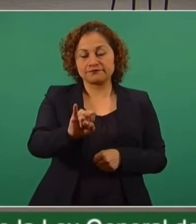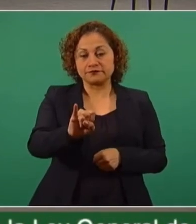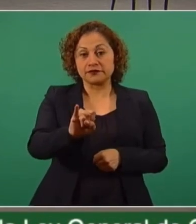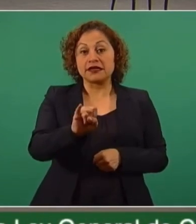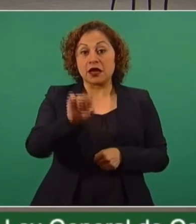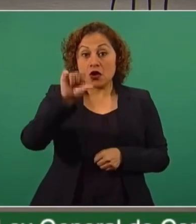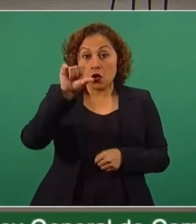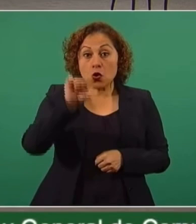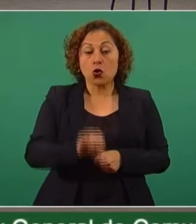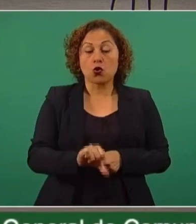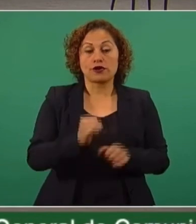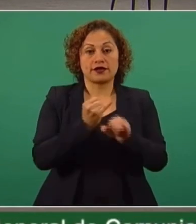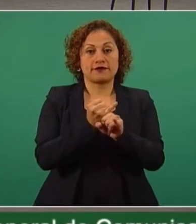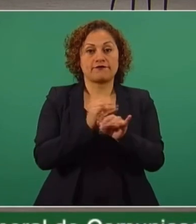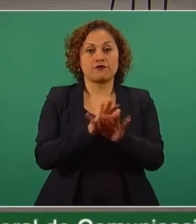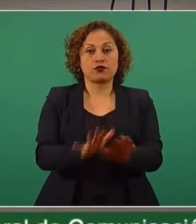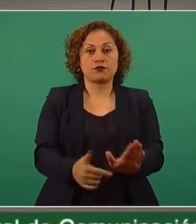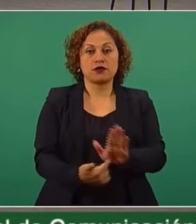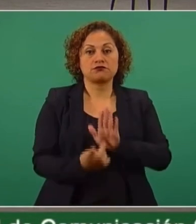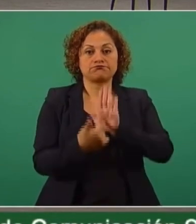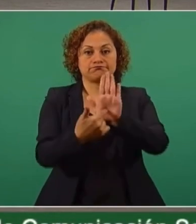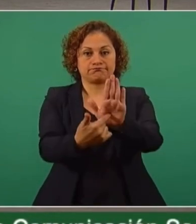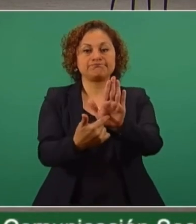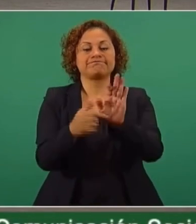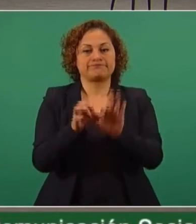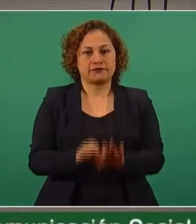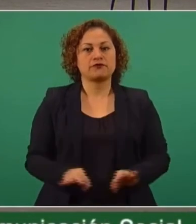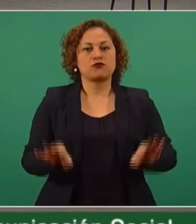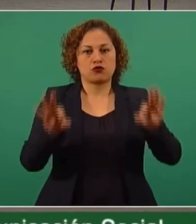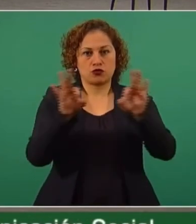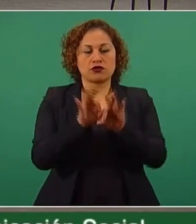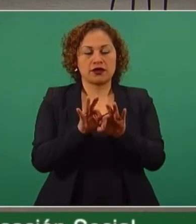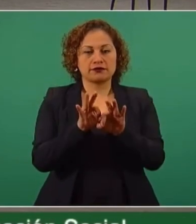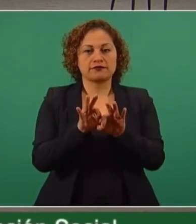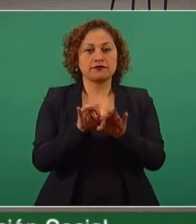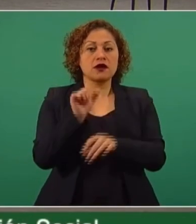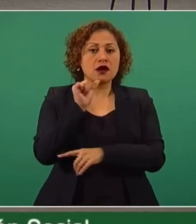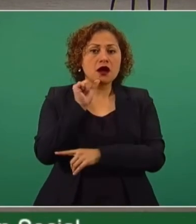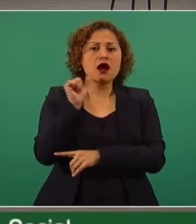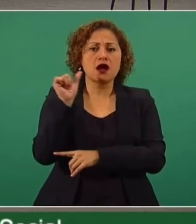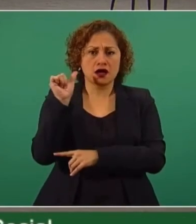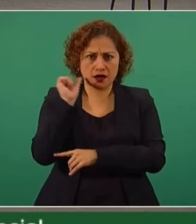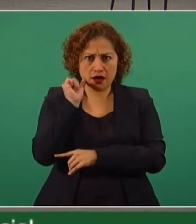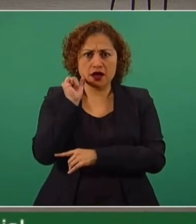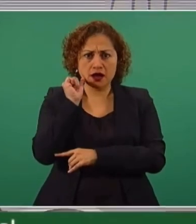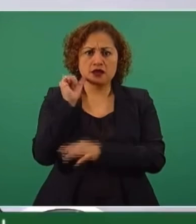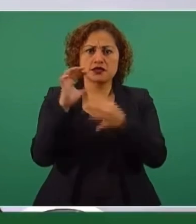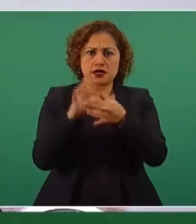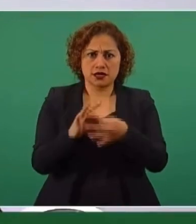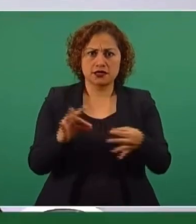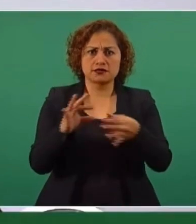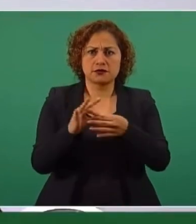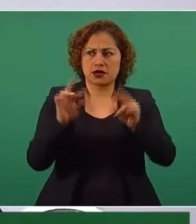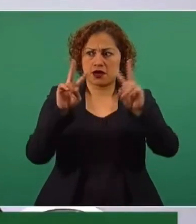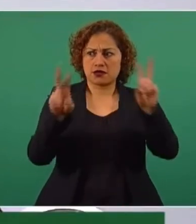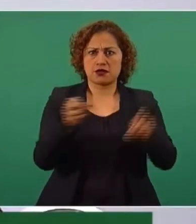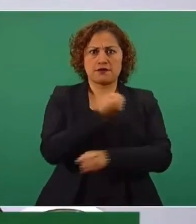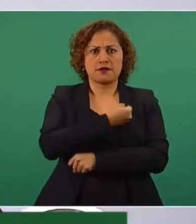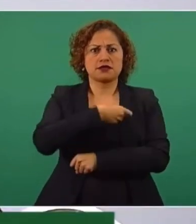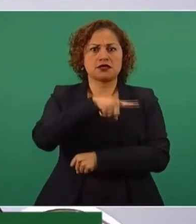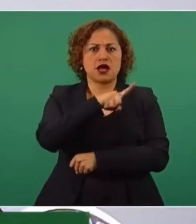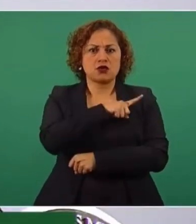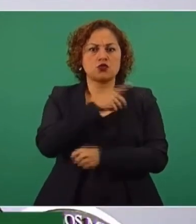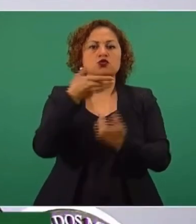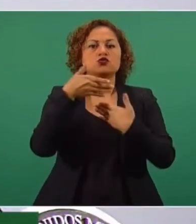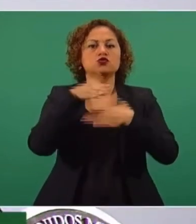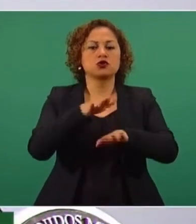pena que se retomen. Ayer tuvimos el gusto de presentar en el Pulso de la Salud el arranque de la vacunación